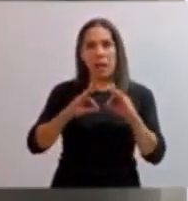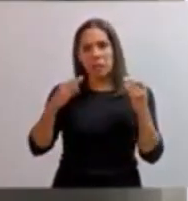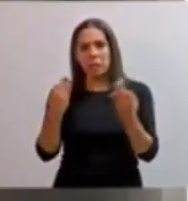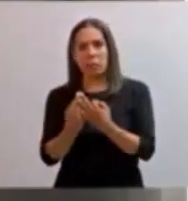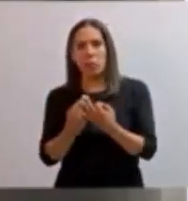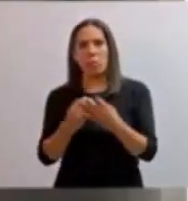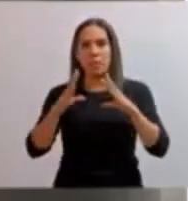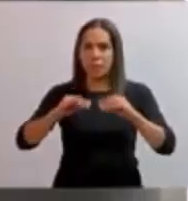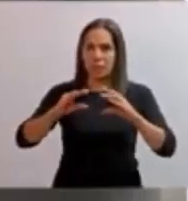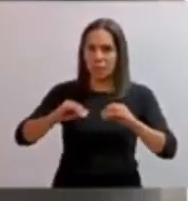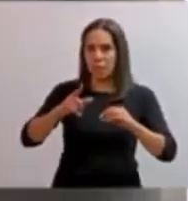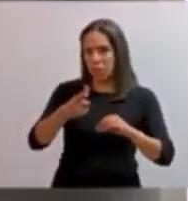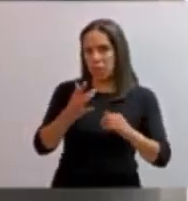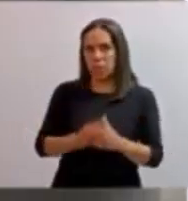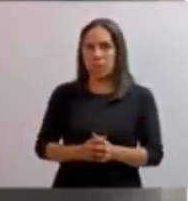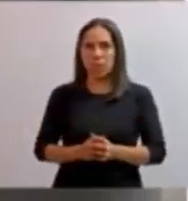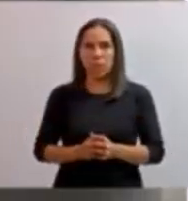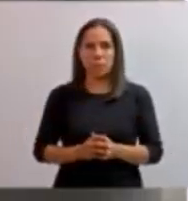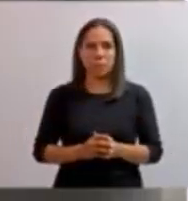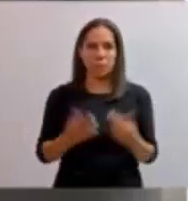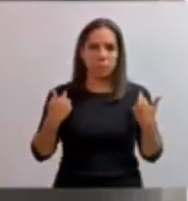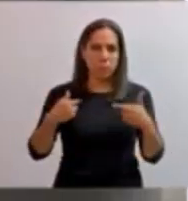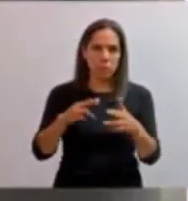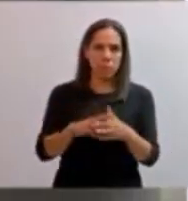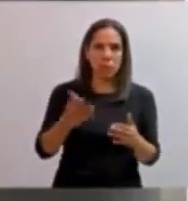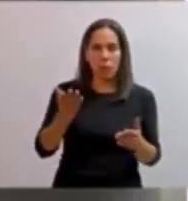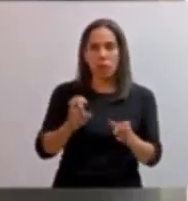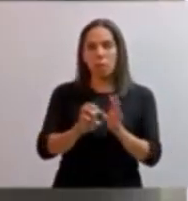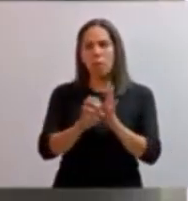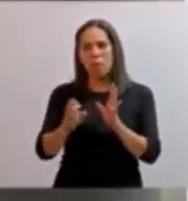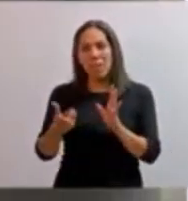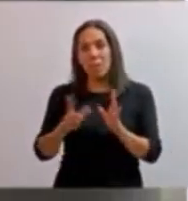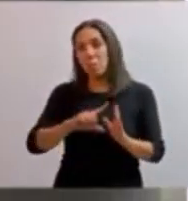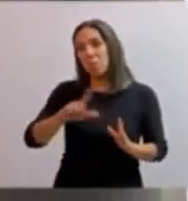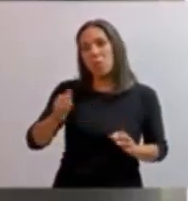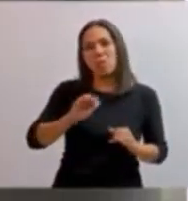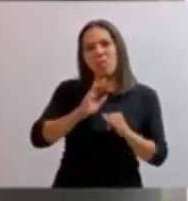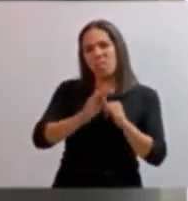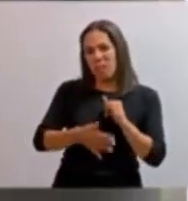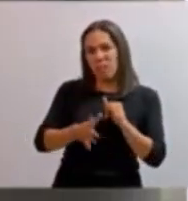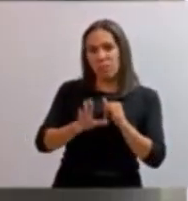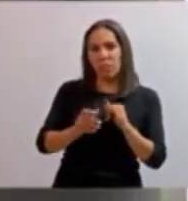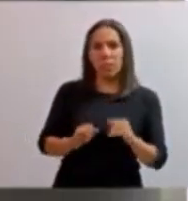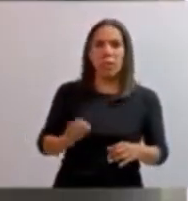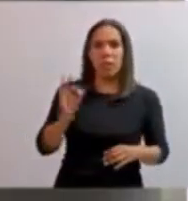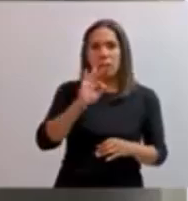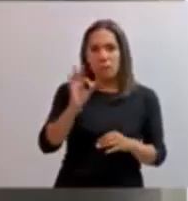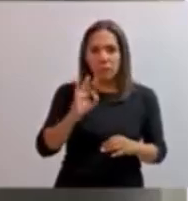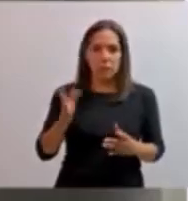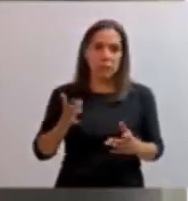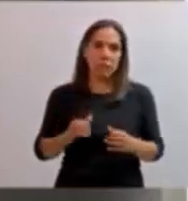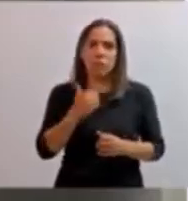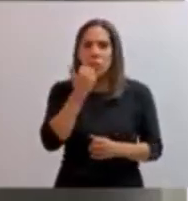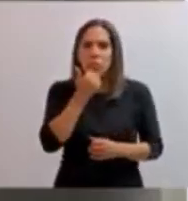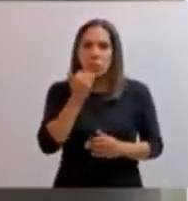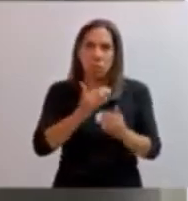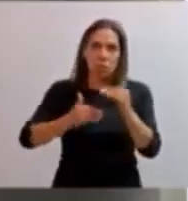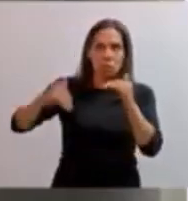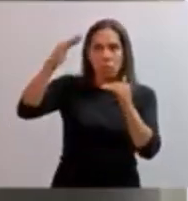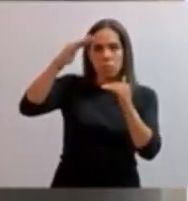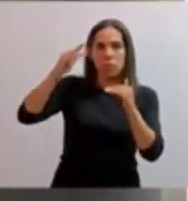semestres, digamos, quinto, sexto, séptimo y octavo, pues ya las y los estudiantes tienen la